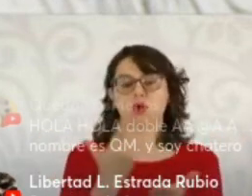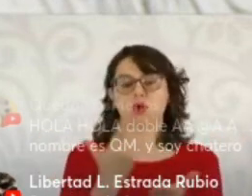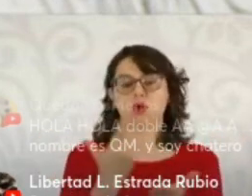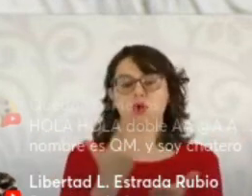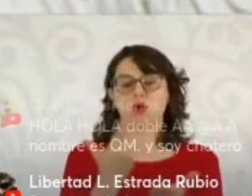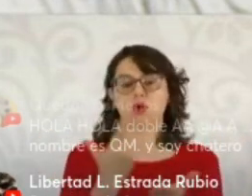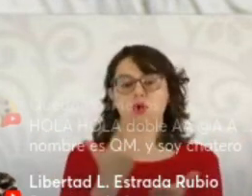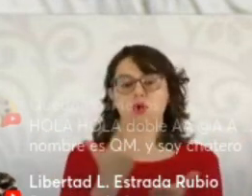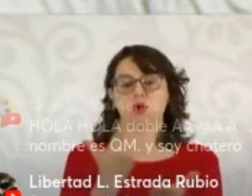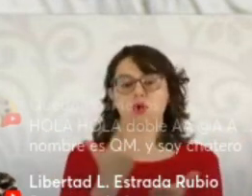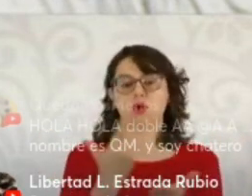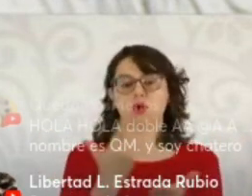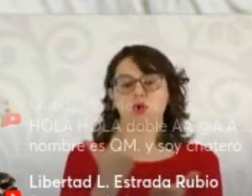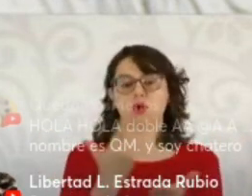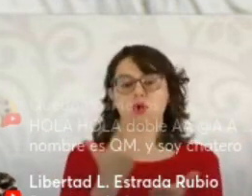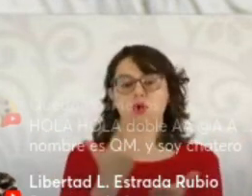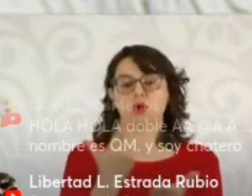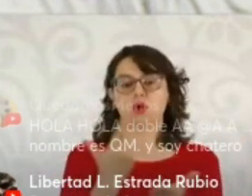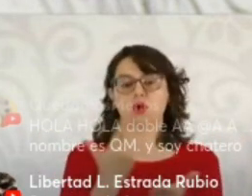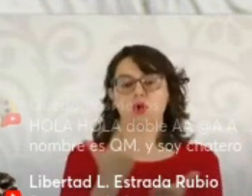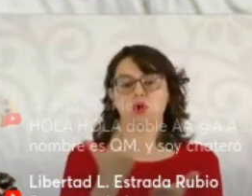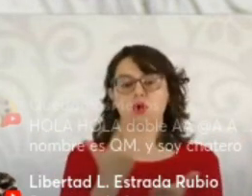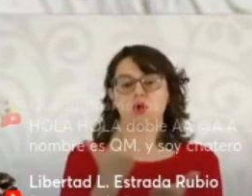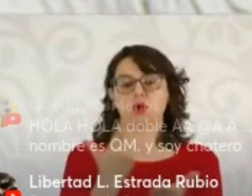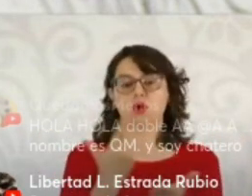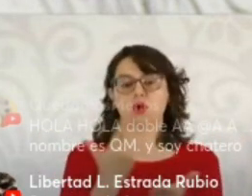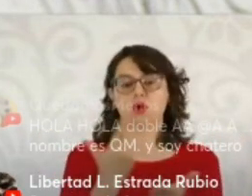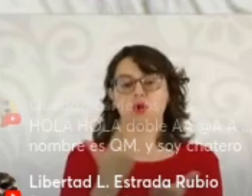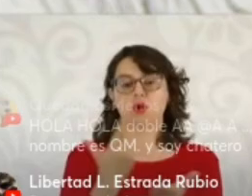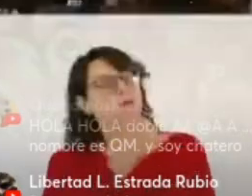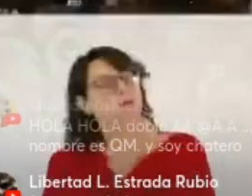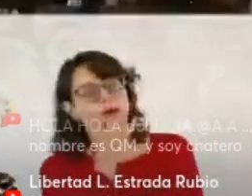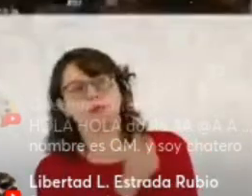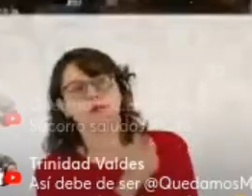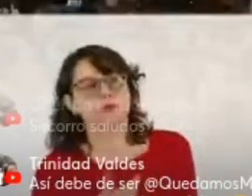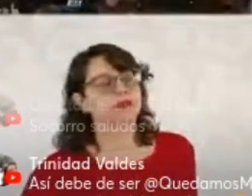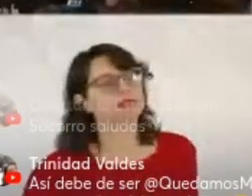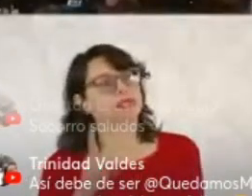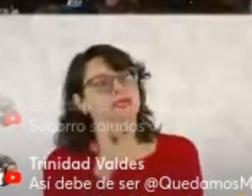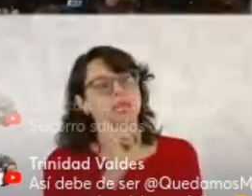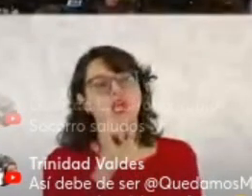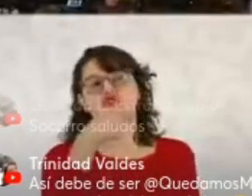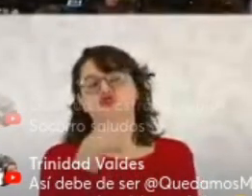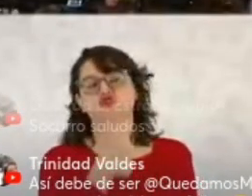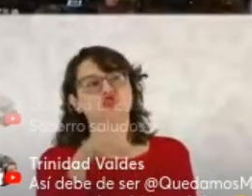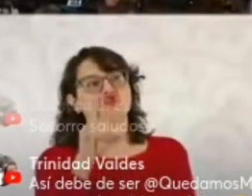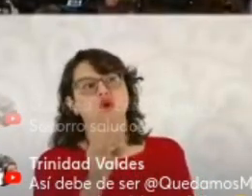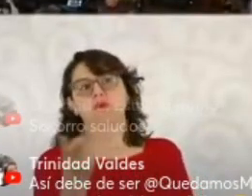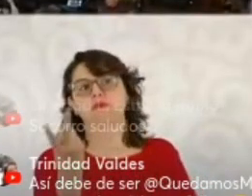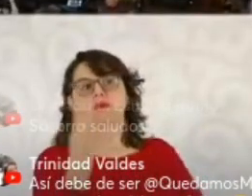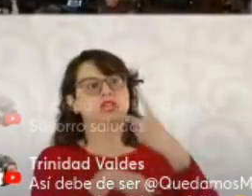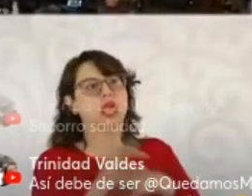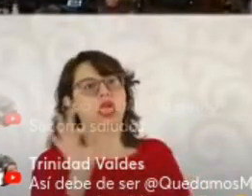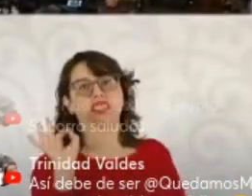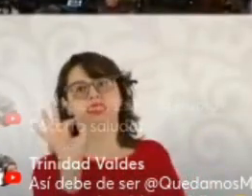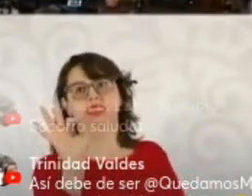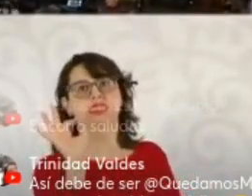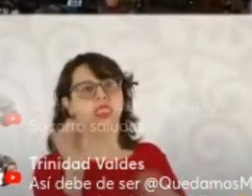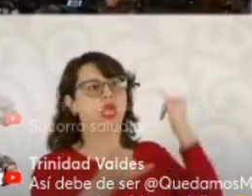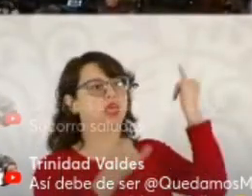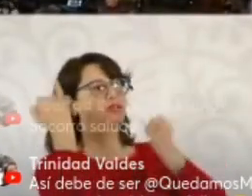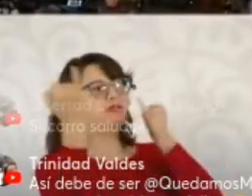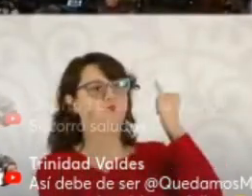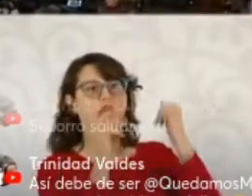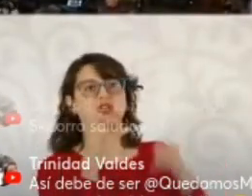afectaciones. Usted señala que yo estoy insinuando, yo no estoy insinuando, lo que estoy